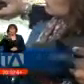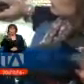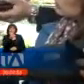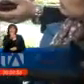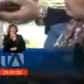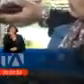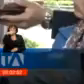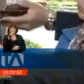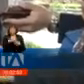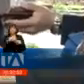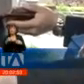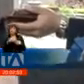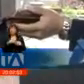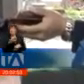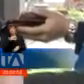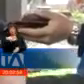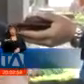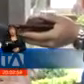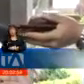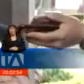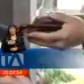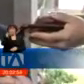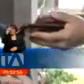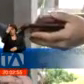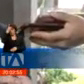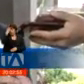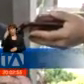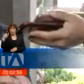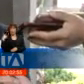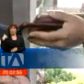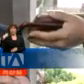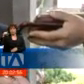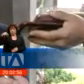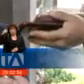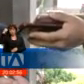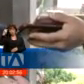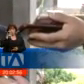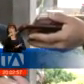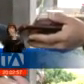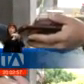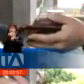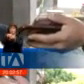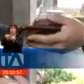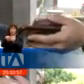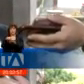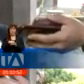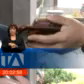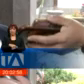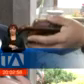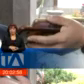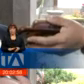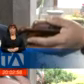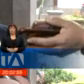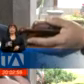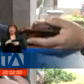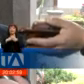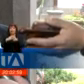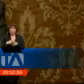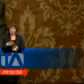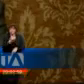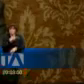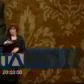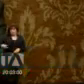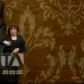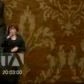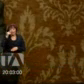dólares aproximadamente que se viene adeudando a los gobiernos provinciales desde el gobierno del expresidente Rafael